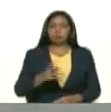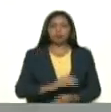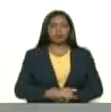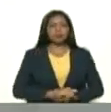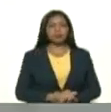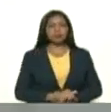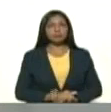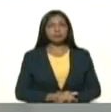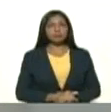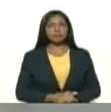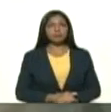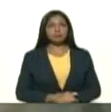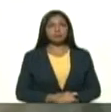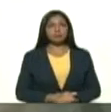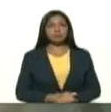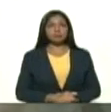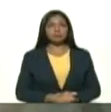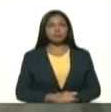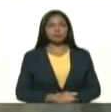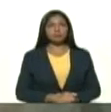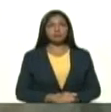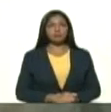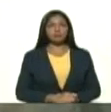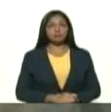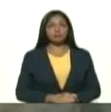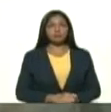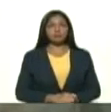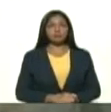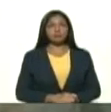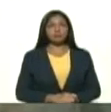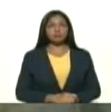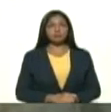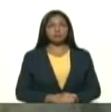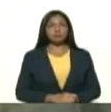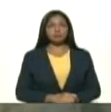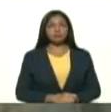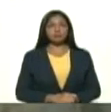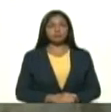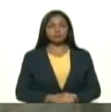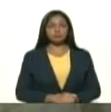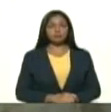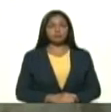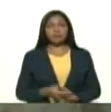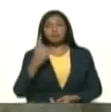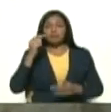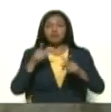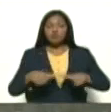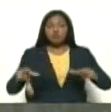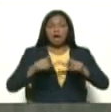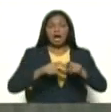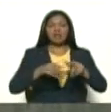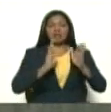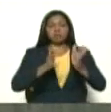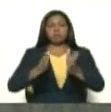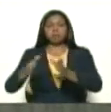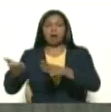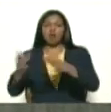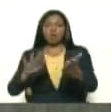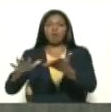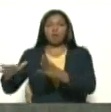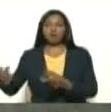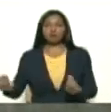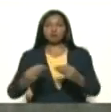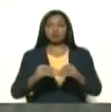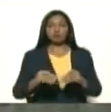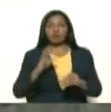Son fosas comunes en Estados Unidos. La